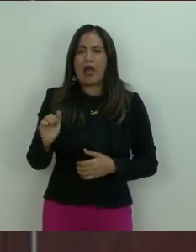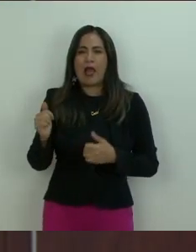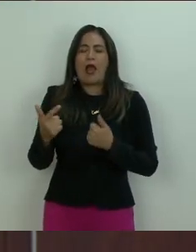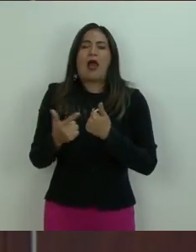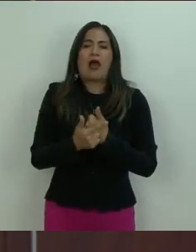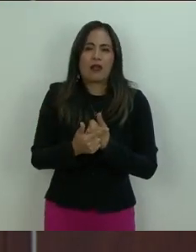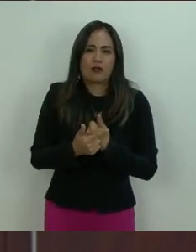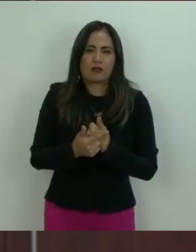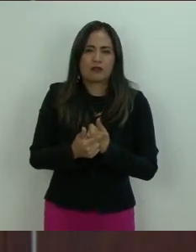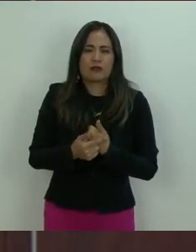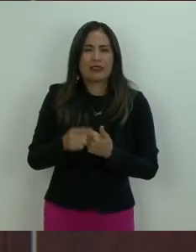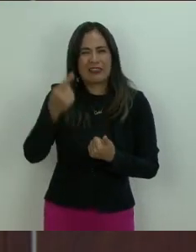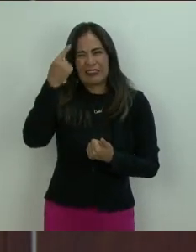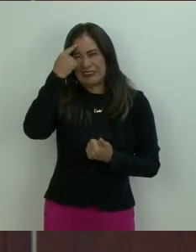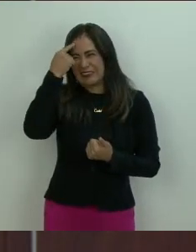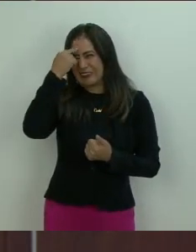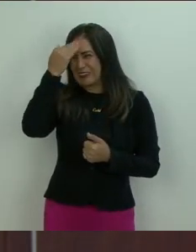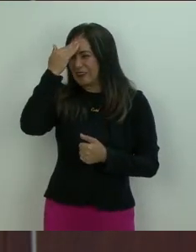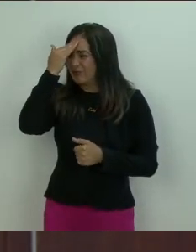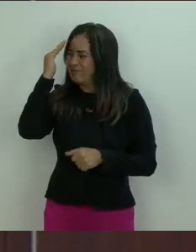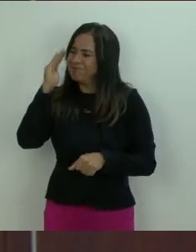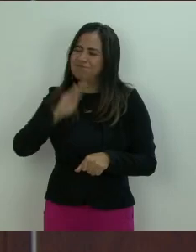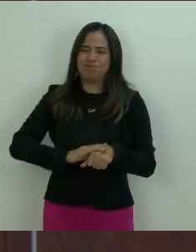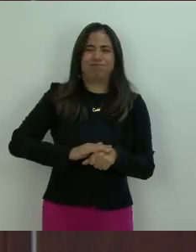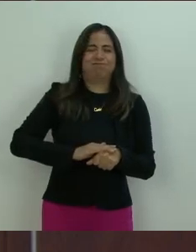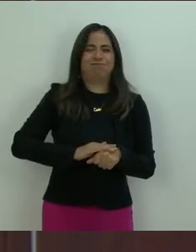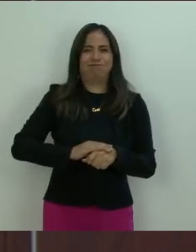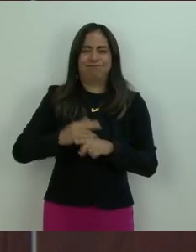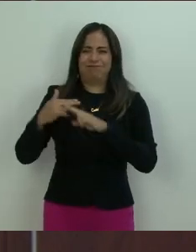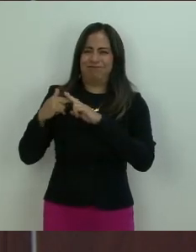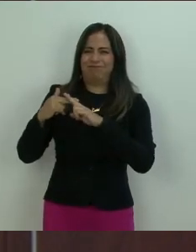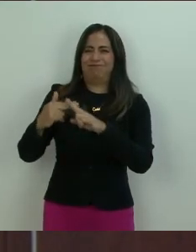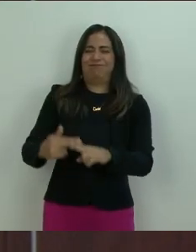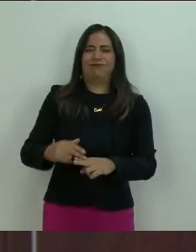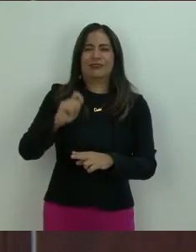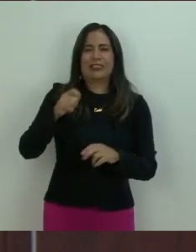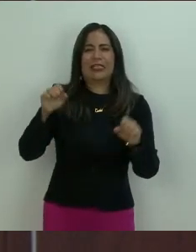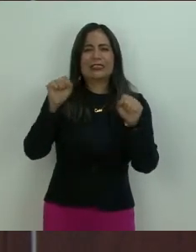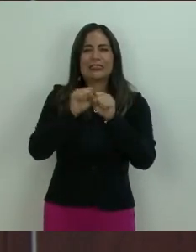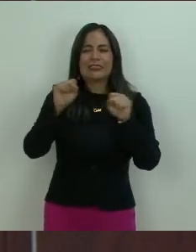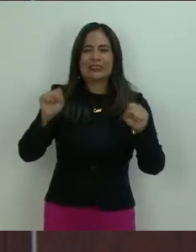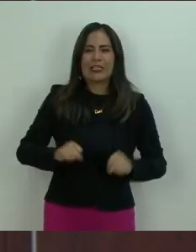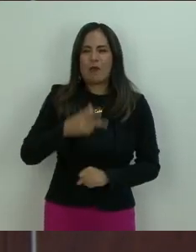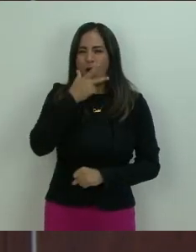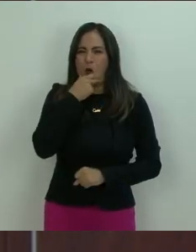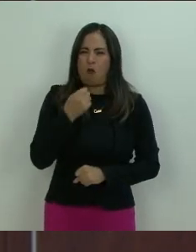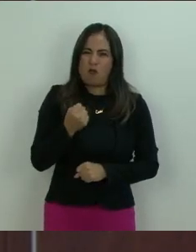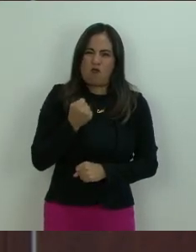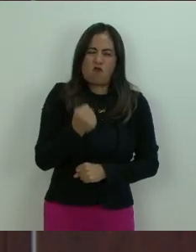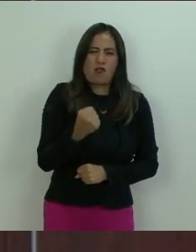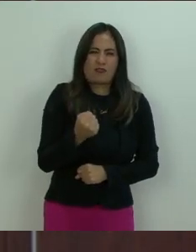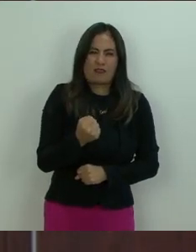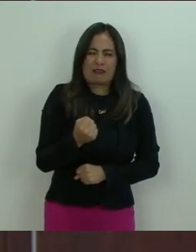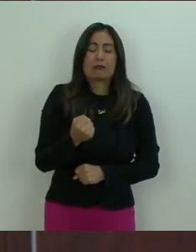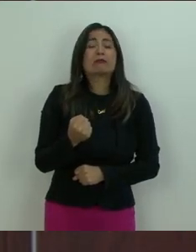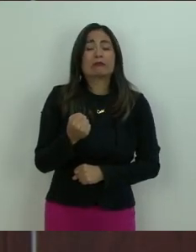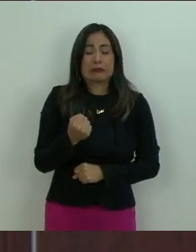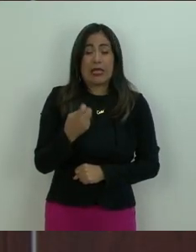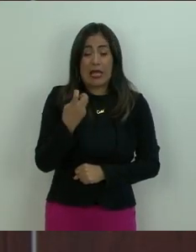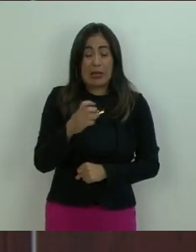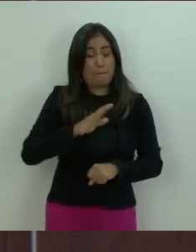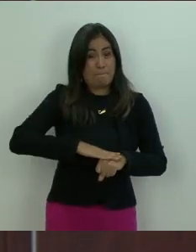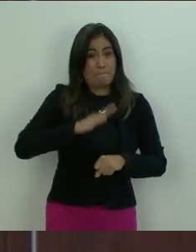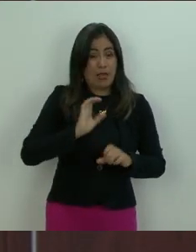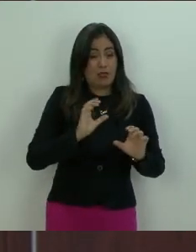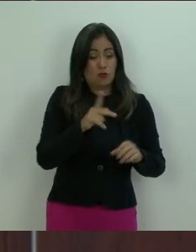un chip que está desde hace siglos, que es el chip del sistema patriarcal, y está reforzadísimo en pueblos y comunidades